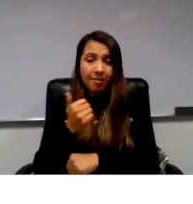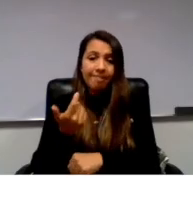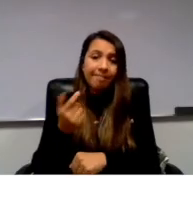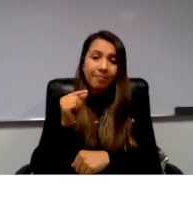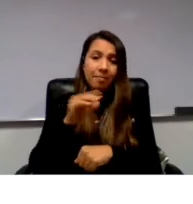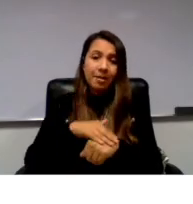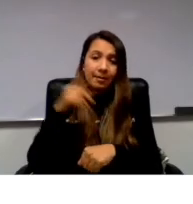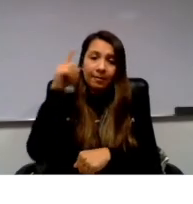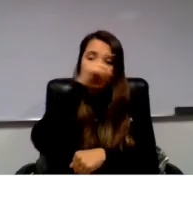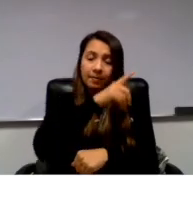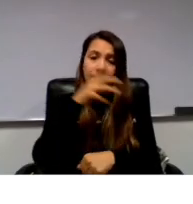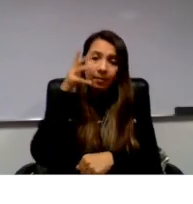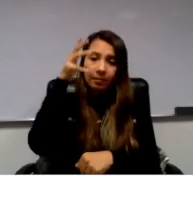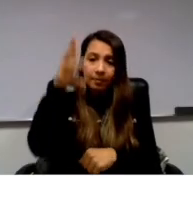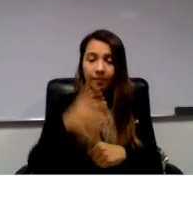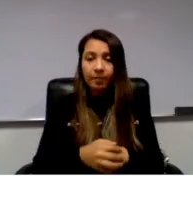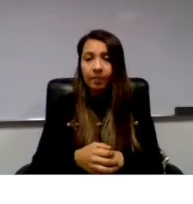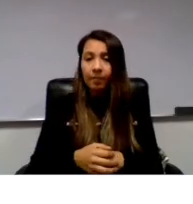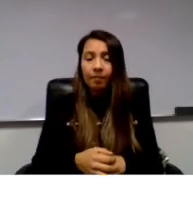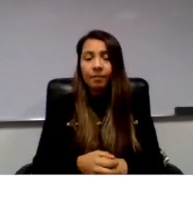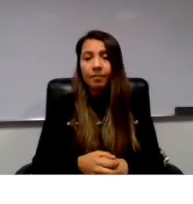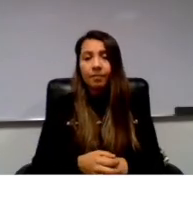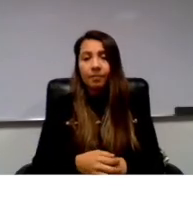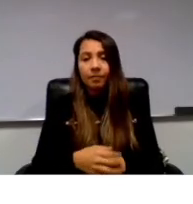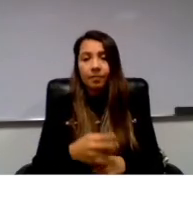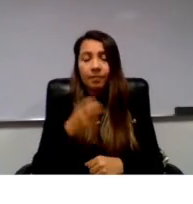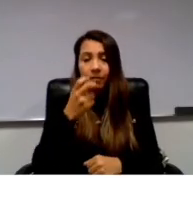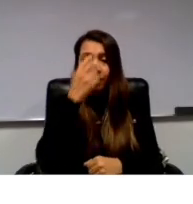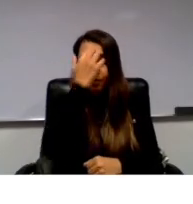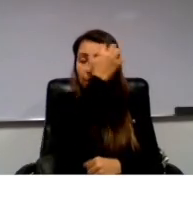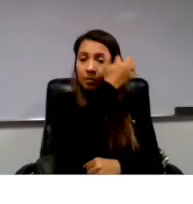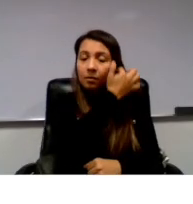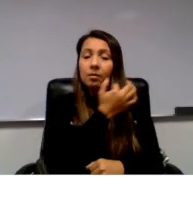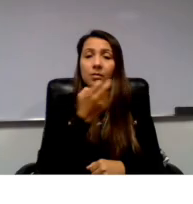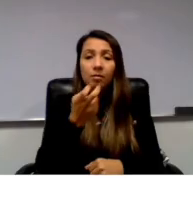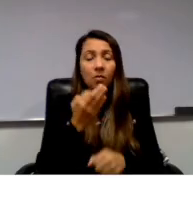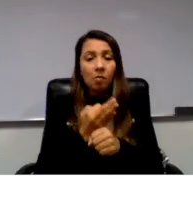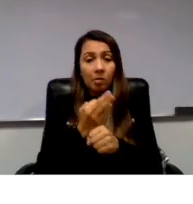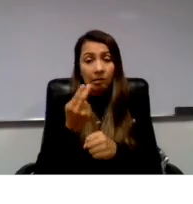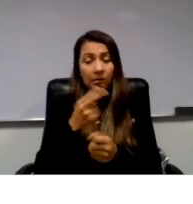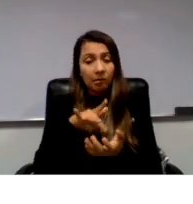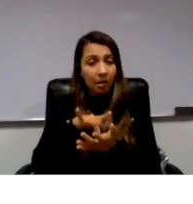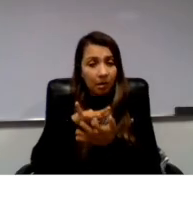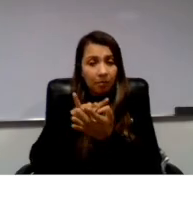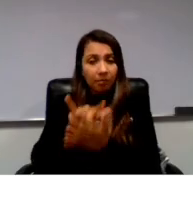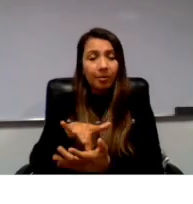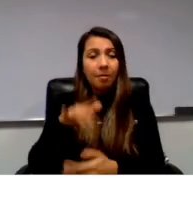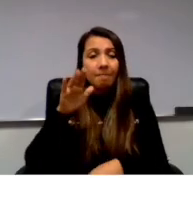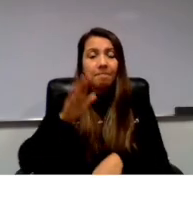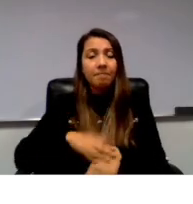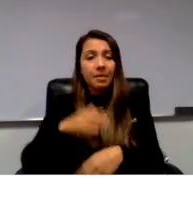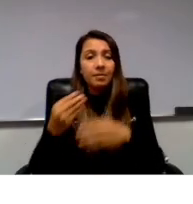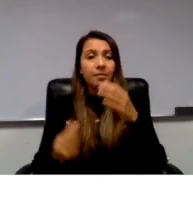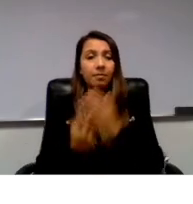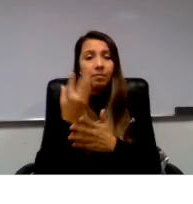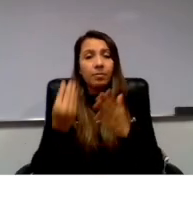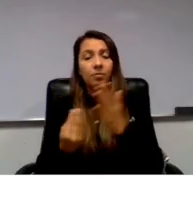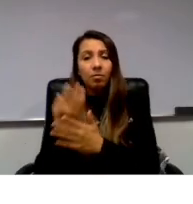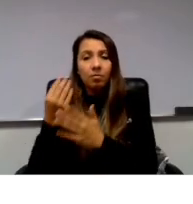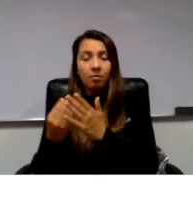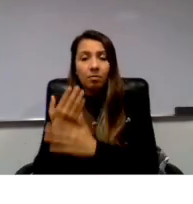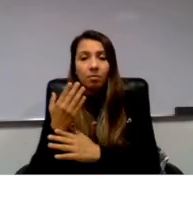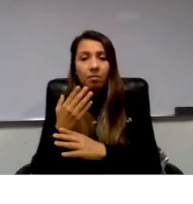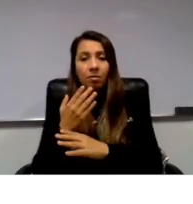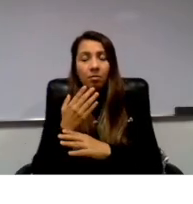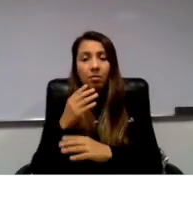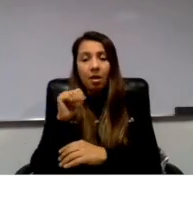que ahorita en las cuales tenemos que apoyar de manera muy fuerte el desarrollo de nuevos antibióticos